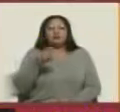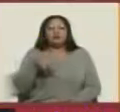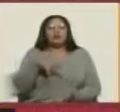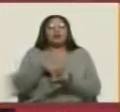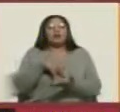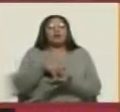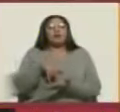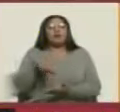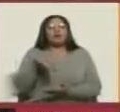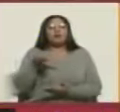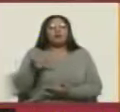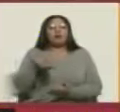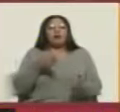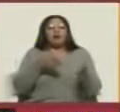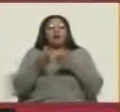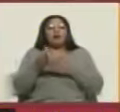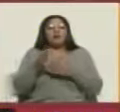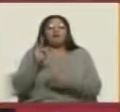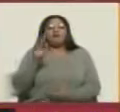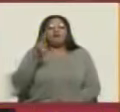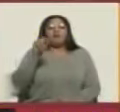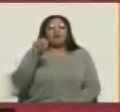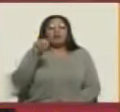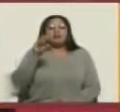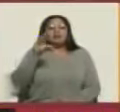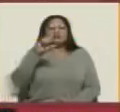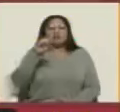estaba Robexa, asume